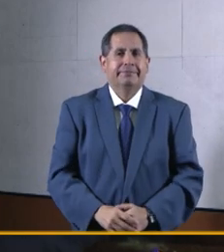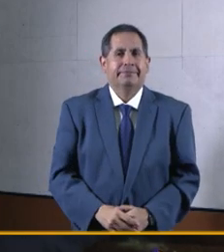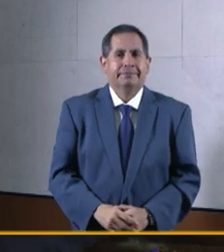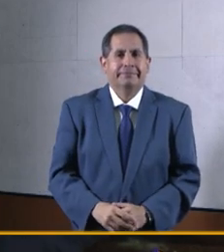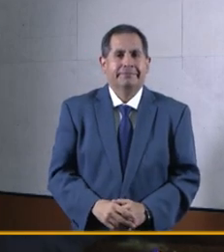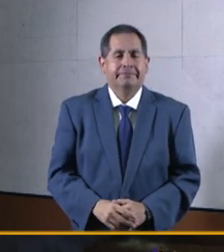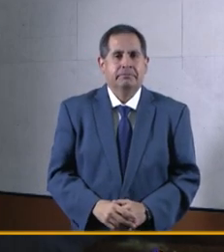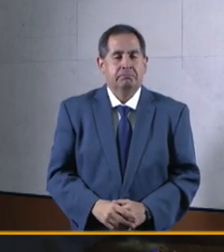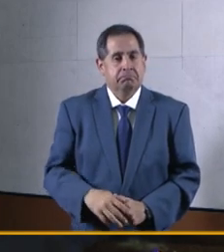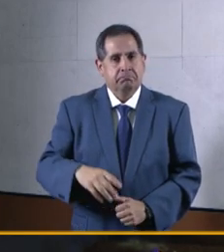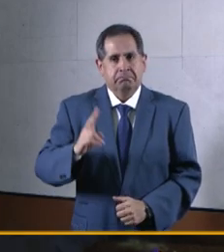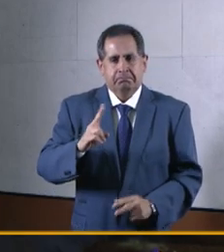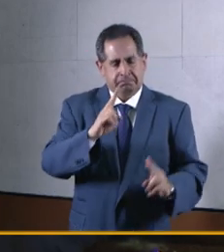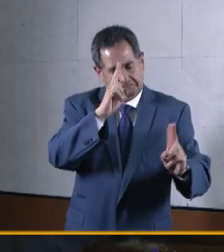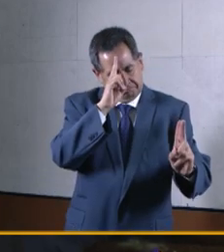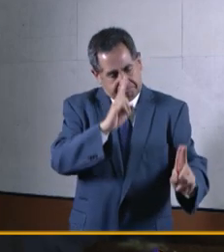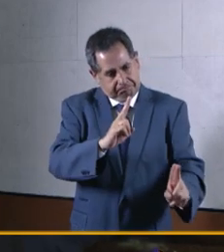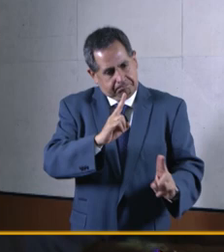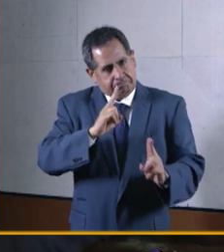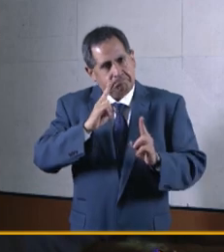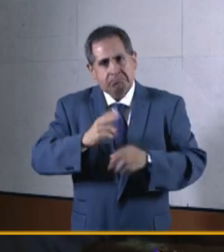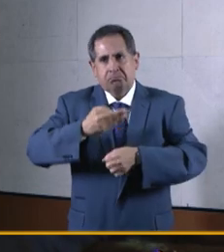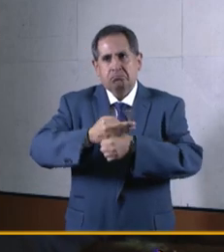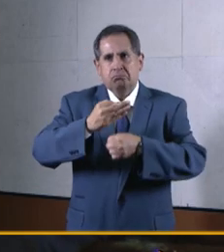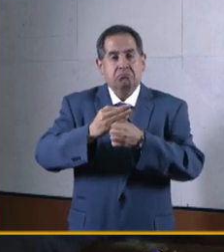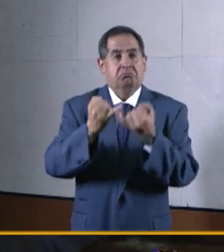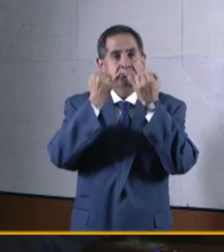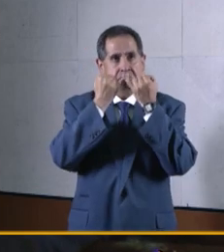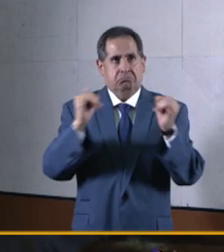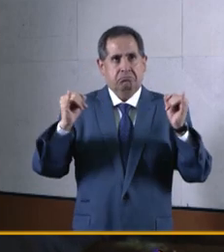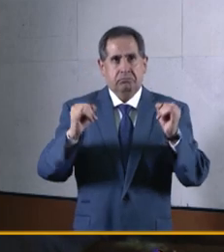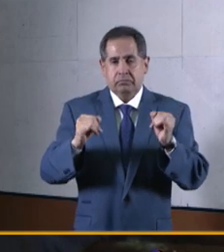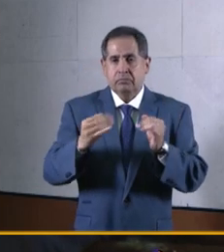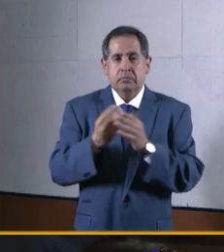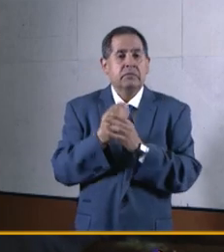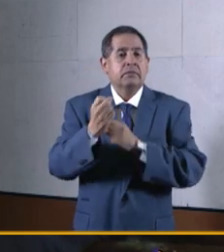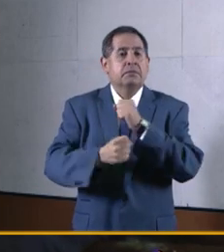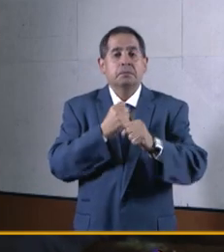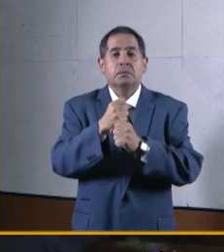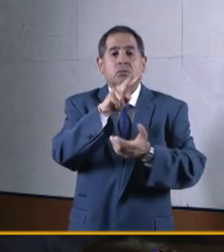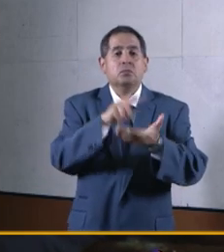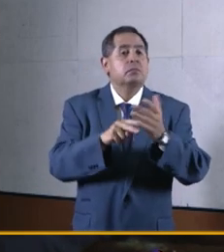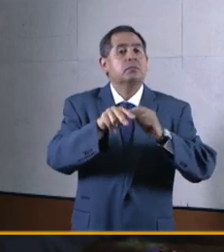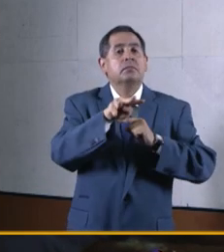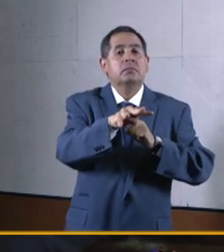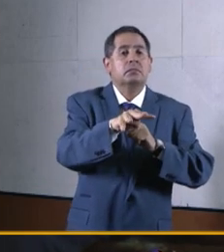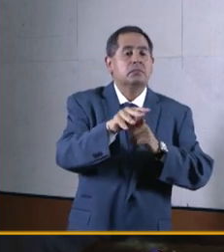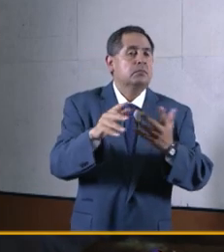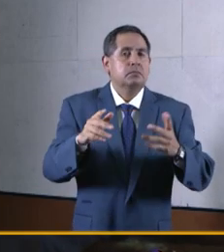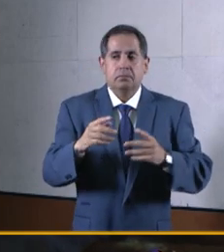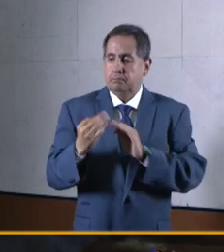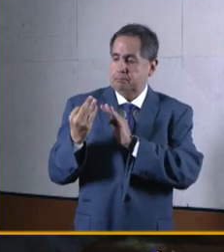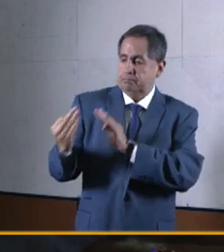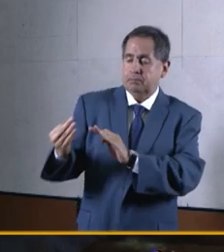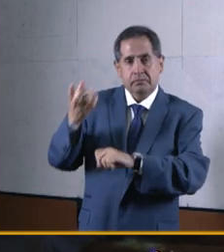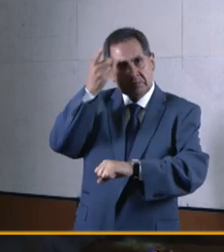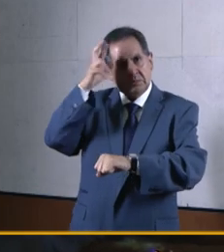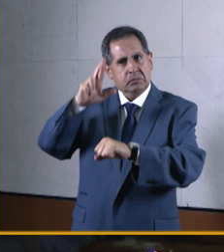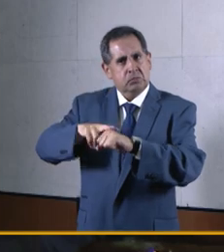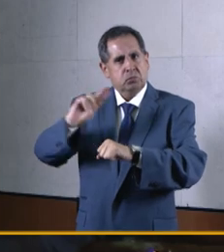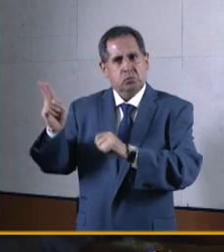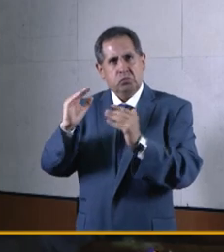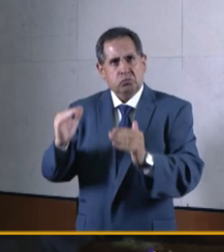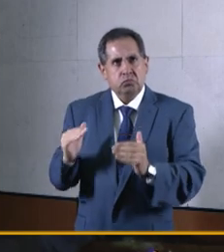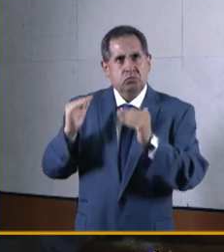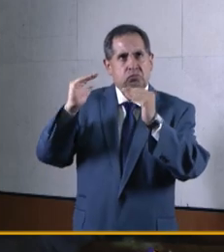es honroso hablar en esta ceremonia inaugural de los cursos de 2019 ante el rector de la universidad